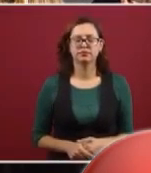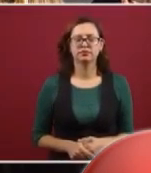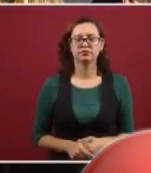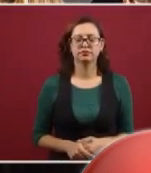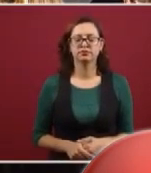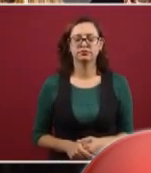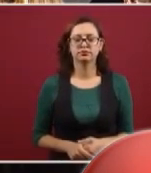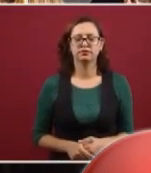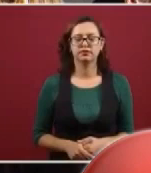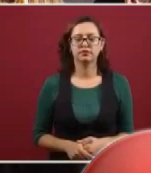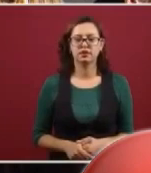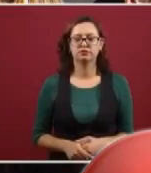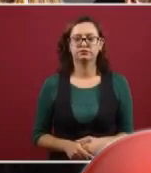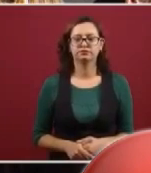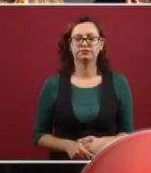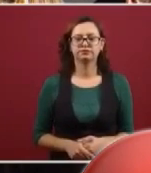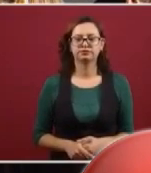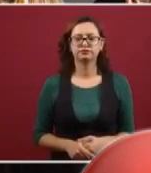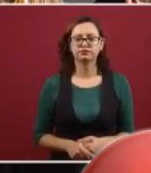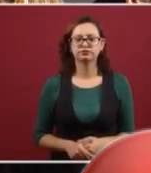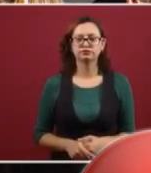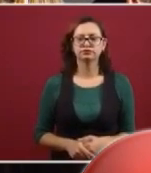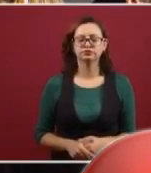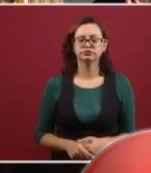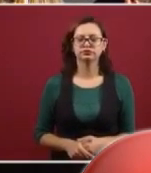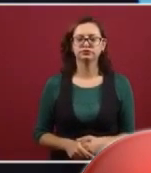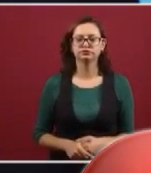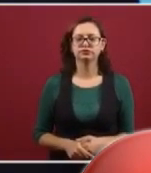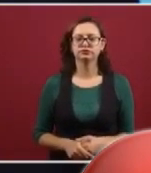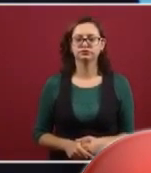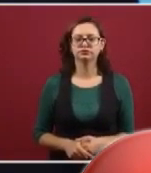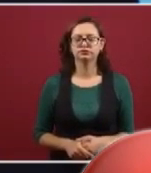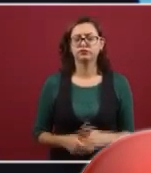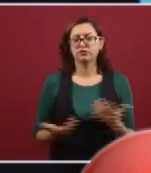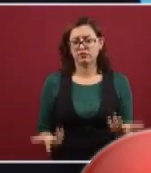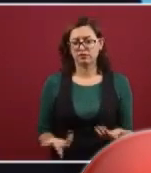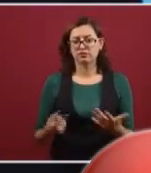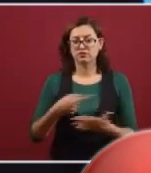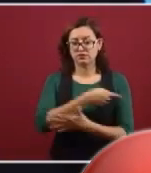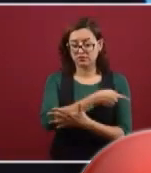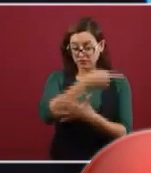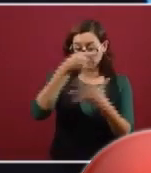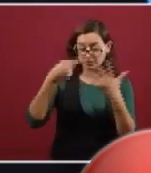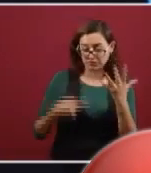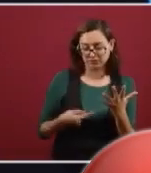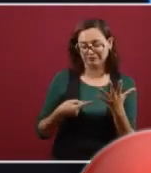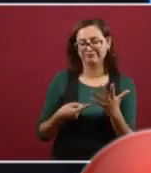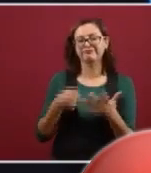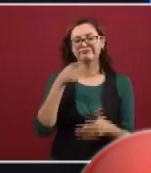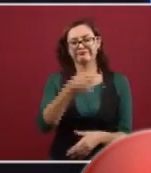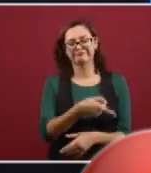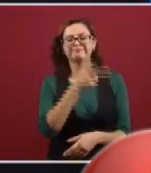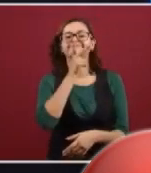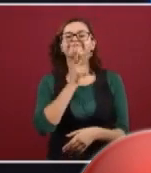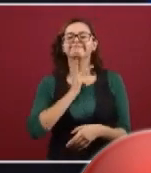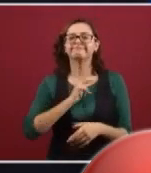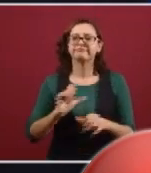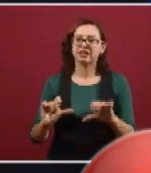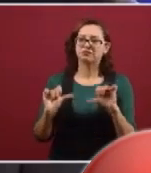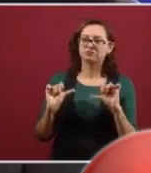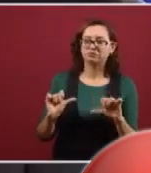Lo anterior permitirá que Pemex pueda contar con recursos para invertir en la producción del